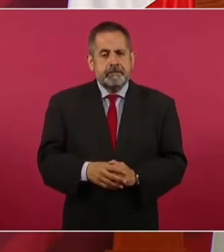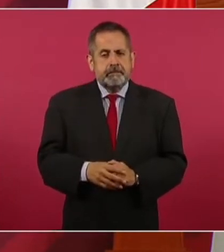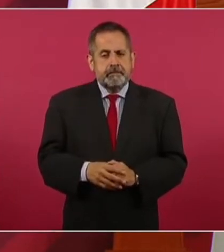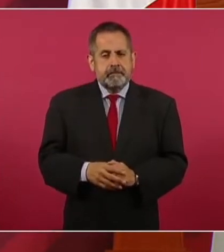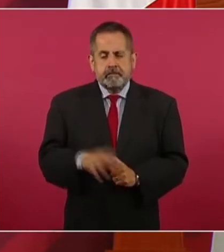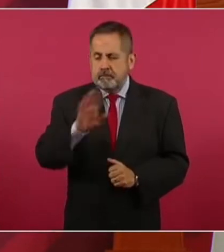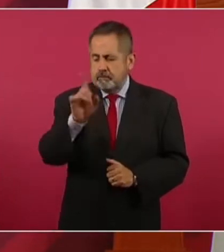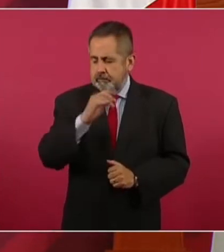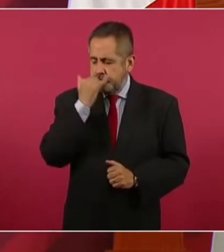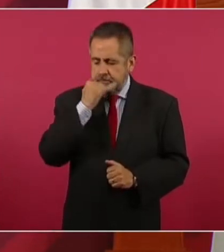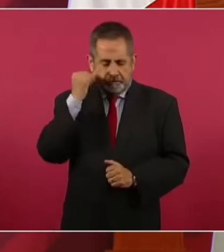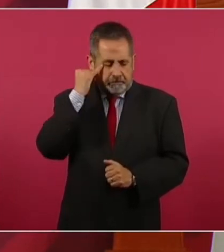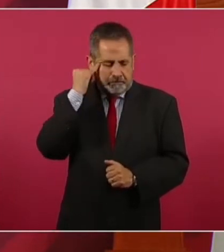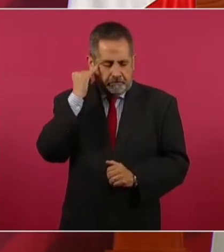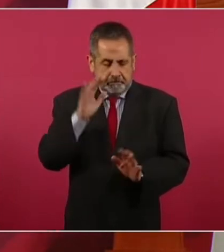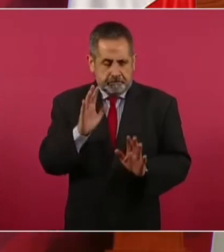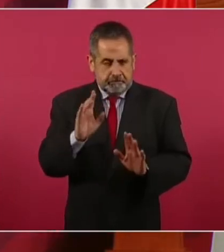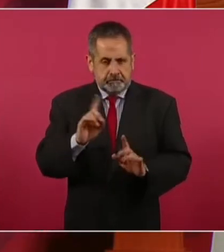no, Japón no, está 0-0,